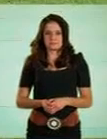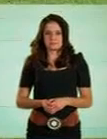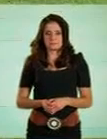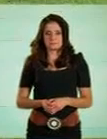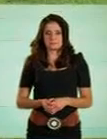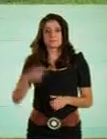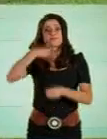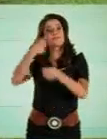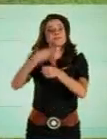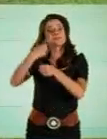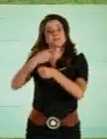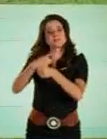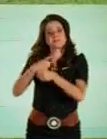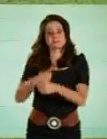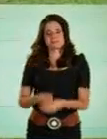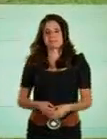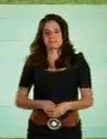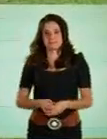Yo primeras.